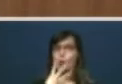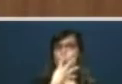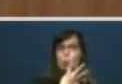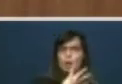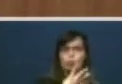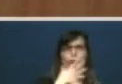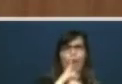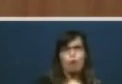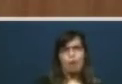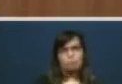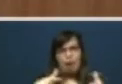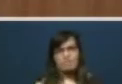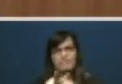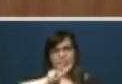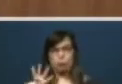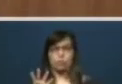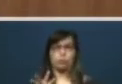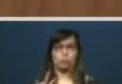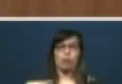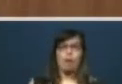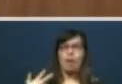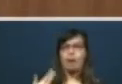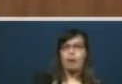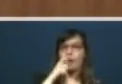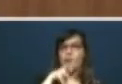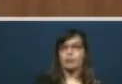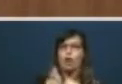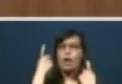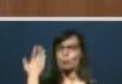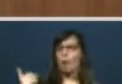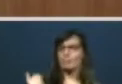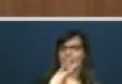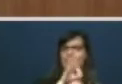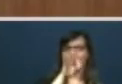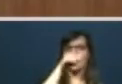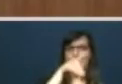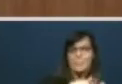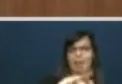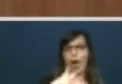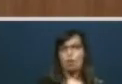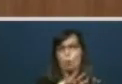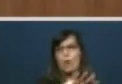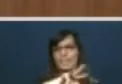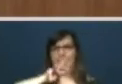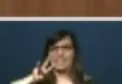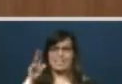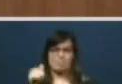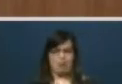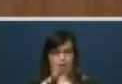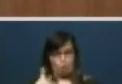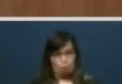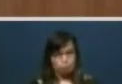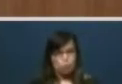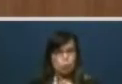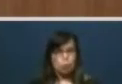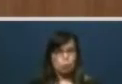24 en estos años el número de alumnos ha pasado de 30.000 a 43.000 en el presente curso hemos